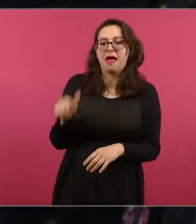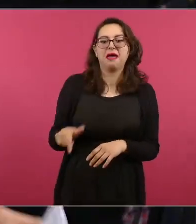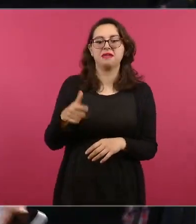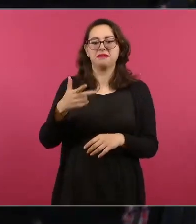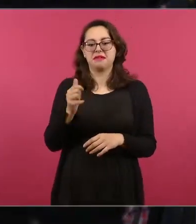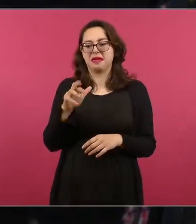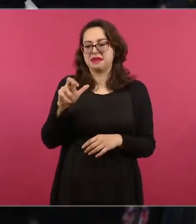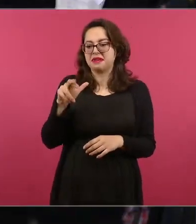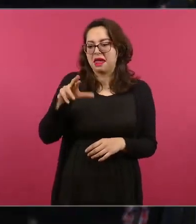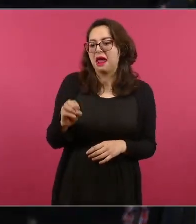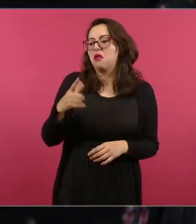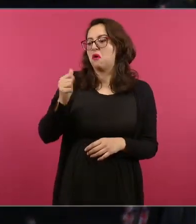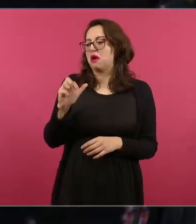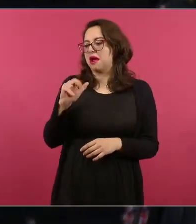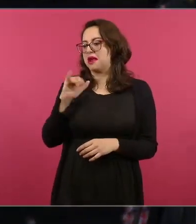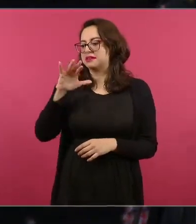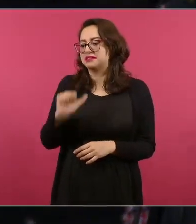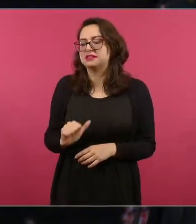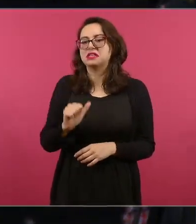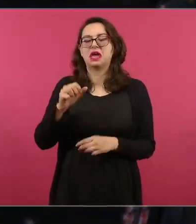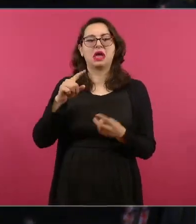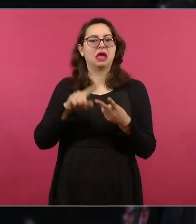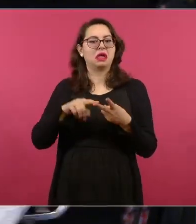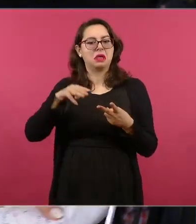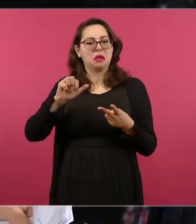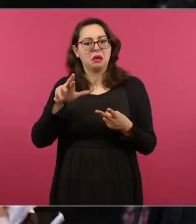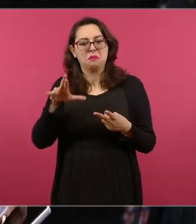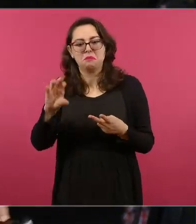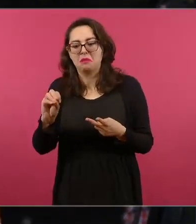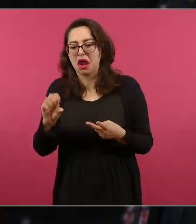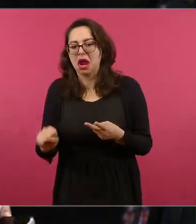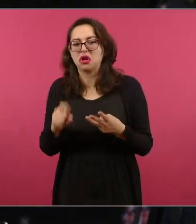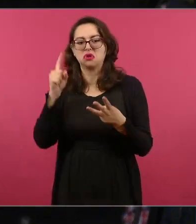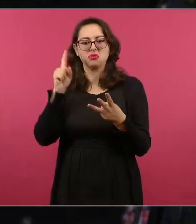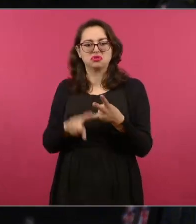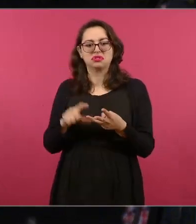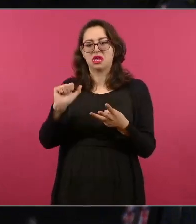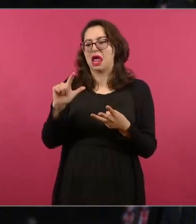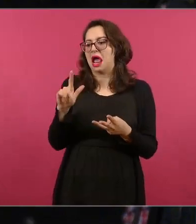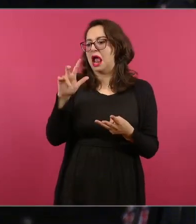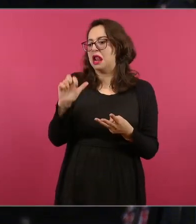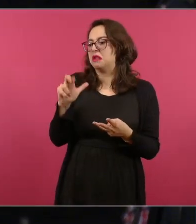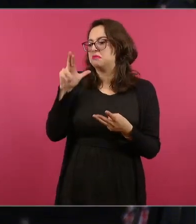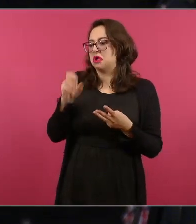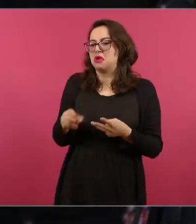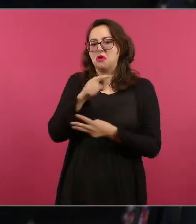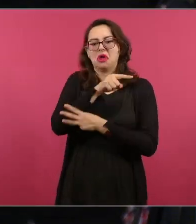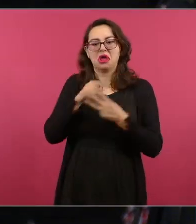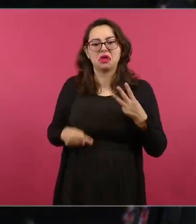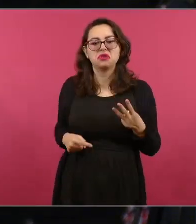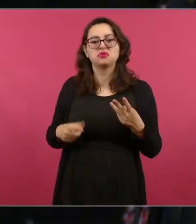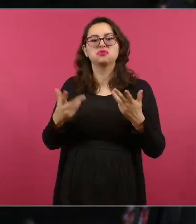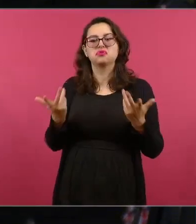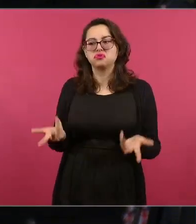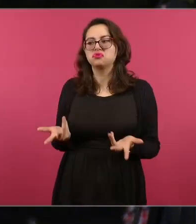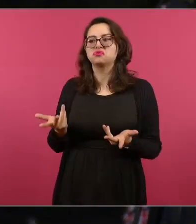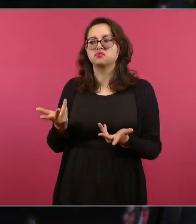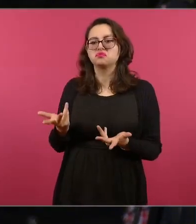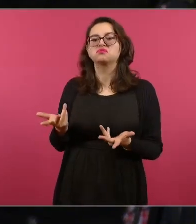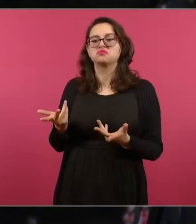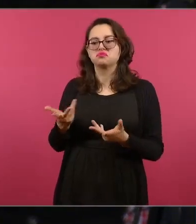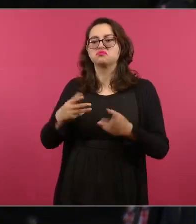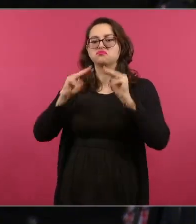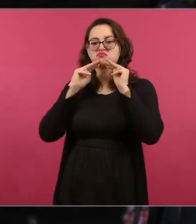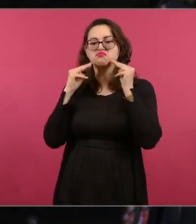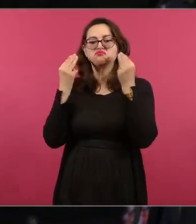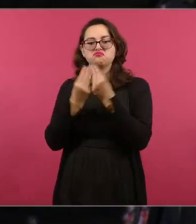Marcos Osuna, estaba Álvaro Ruelas, todos ellos ahí, los periodistas nos dimos cuenta. Nomás que yo